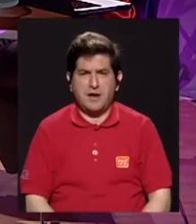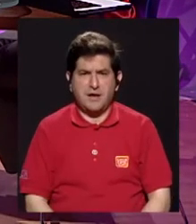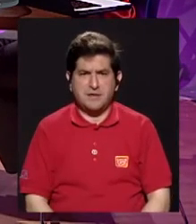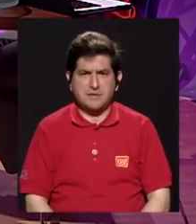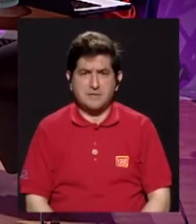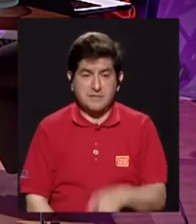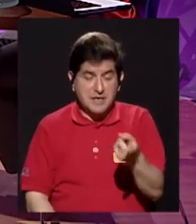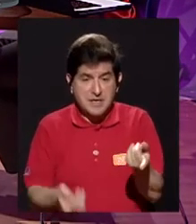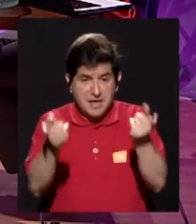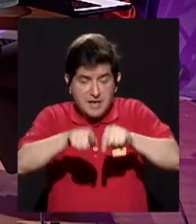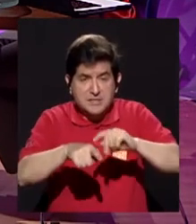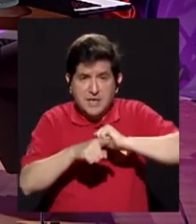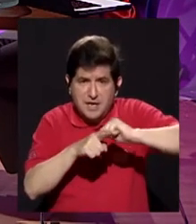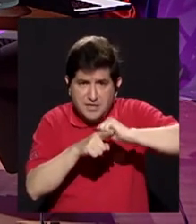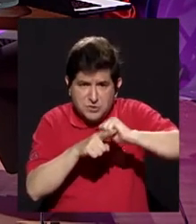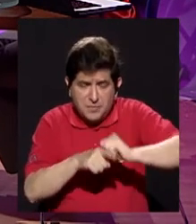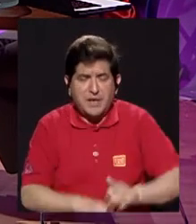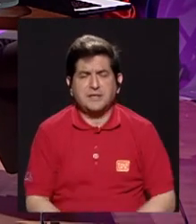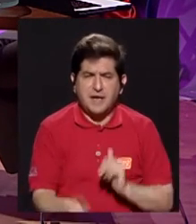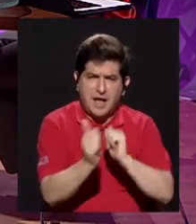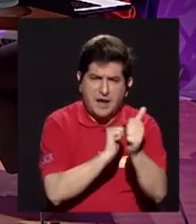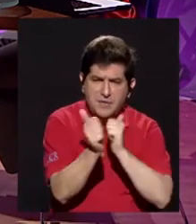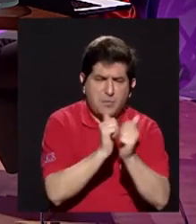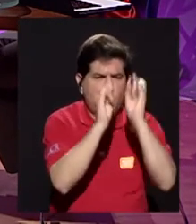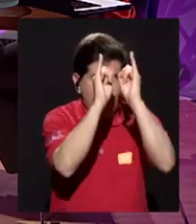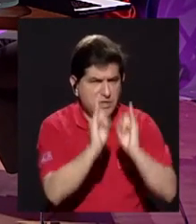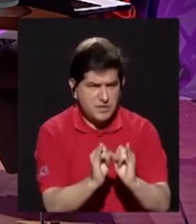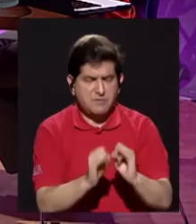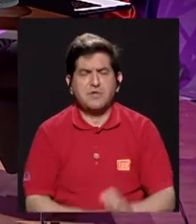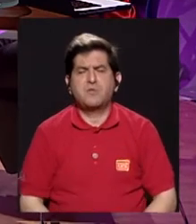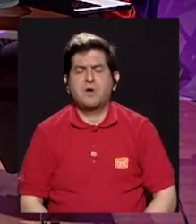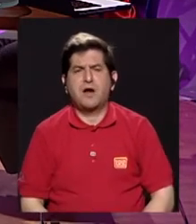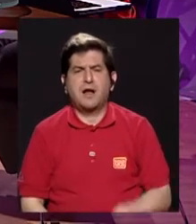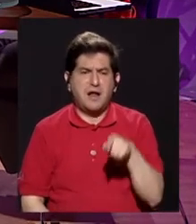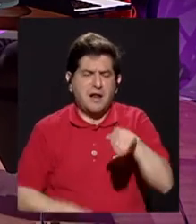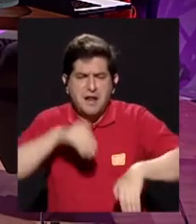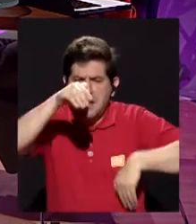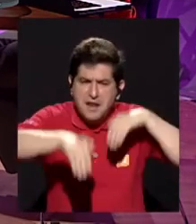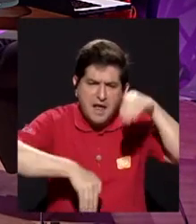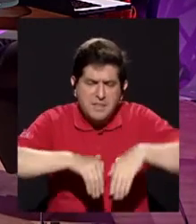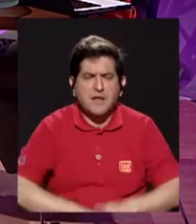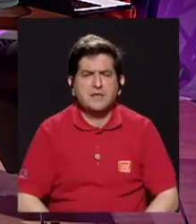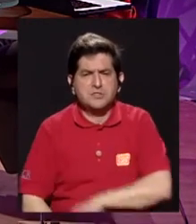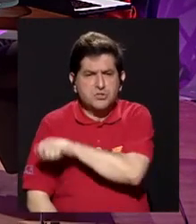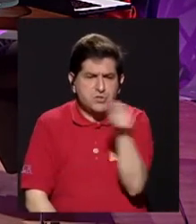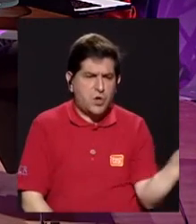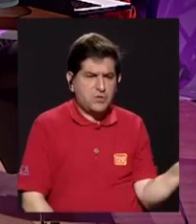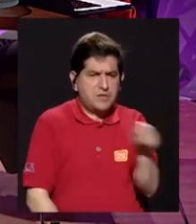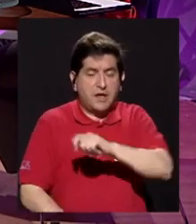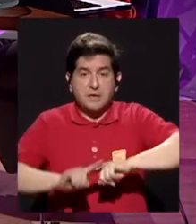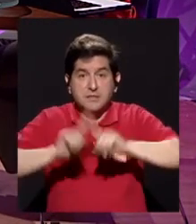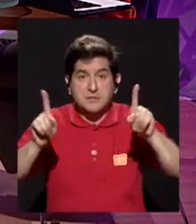estamos practicamos deportes individuales o natación o tenis, pero a nivel de